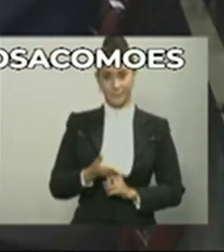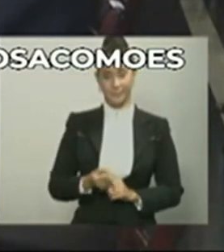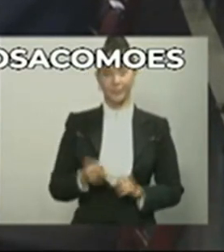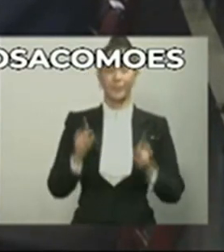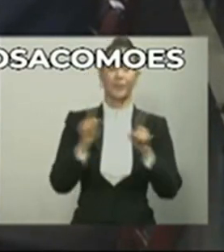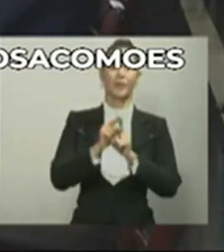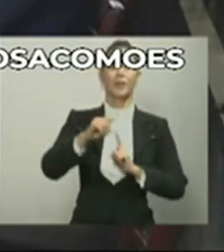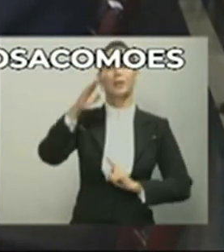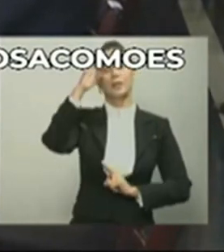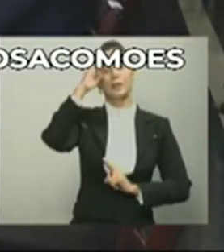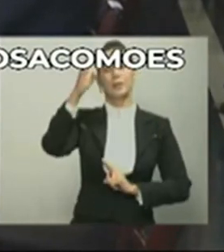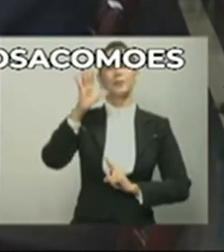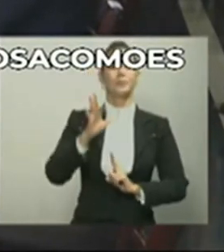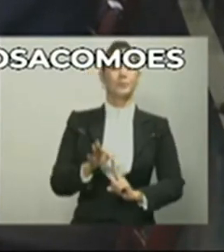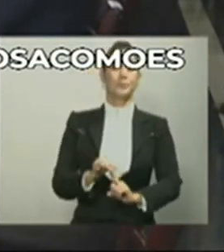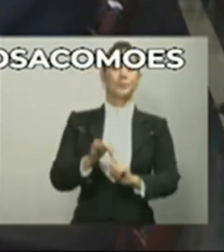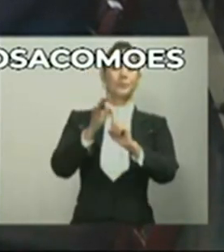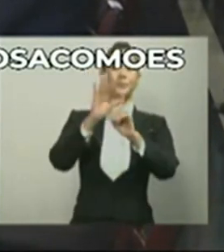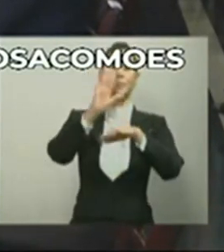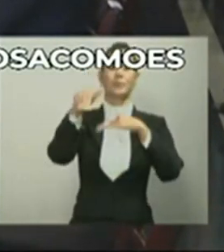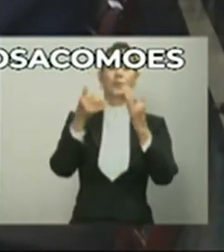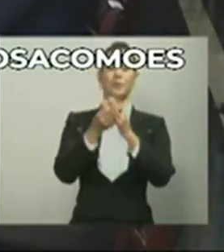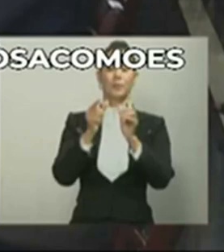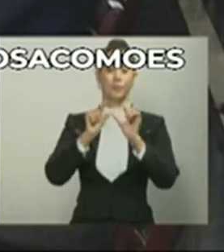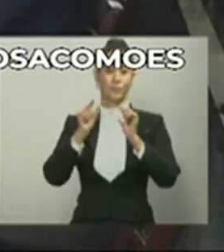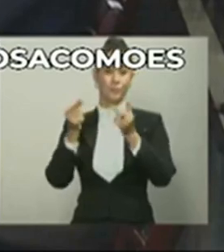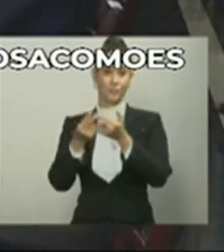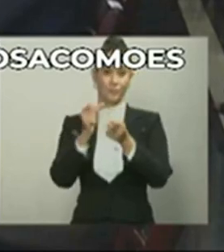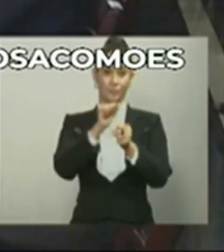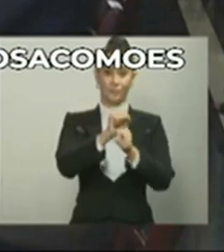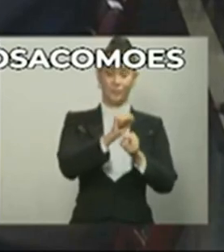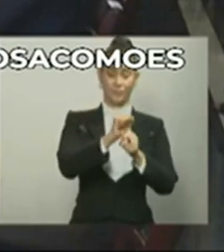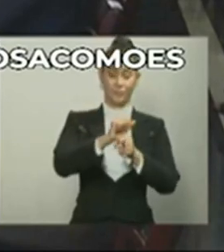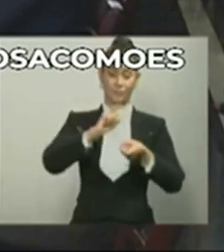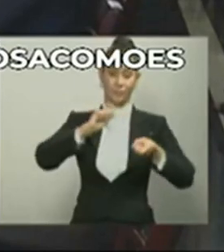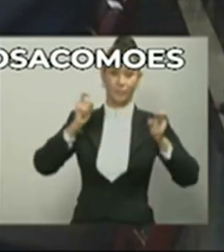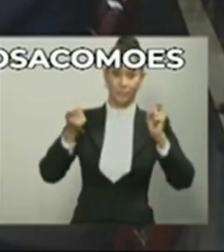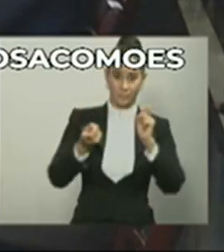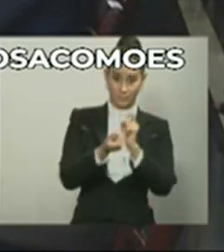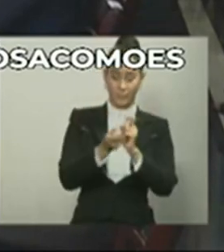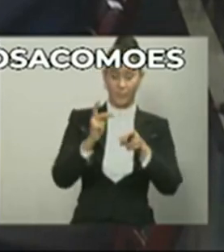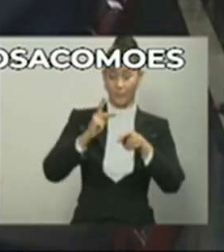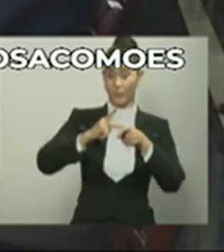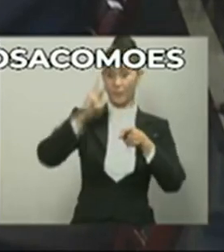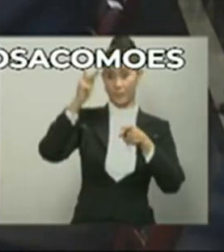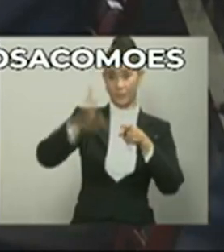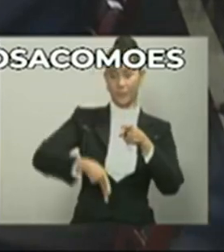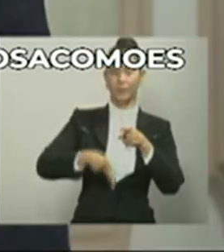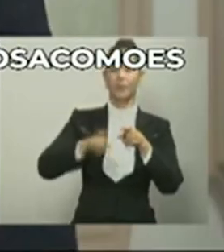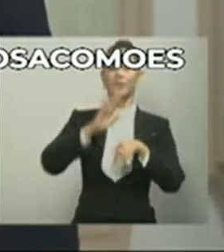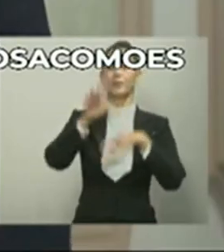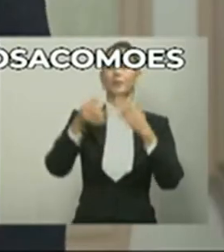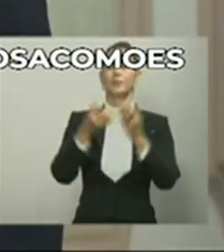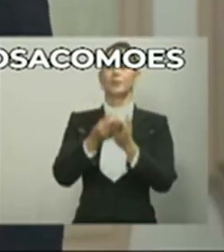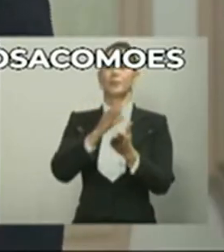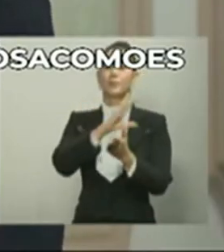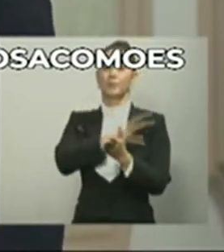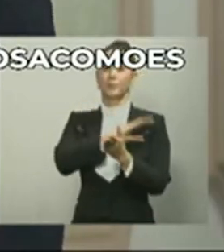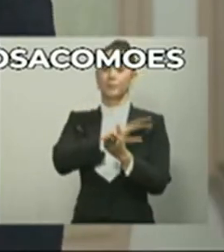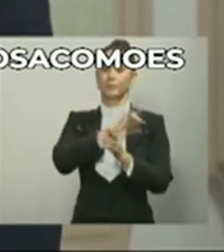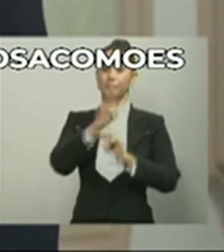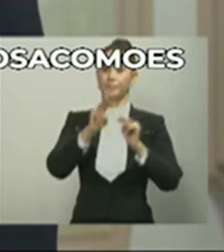También saludamos de manera especial a los integrantes del Grupo de Trabajo para la Transformación y Profesionalización de la Policía Nacional, quienes